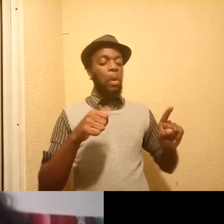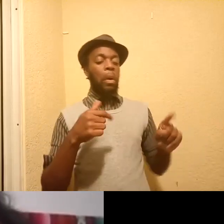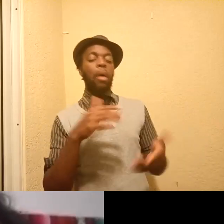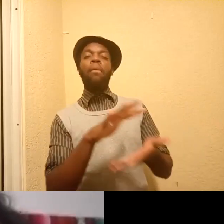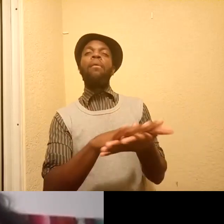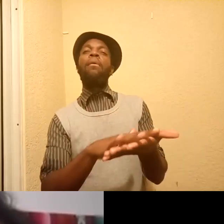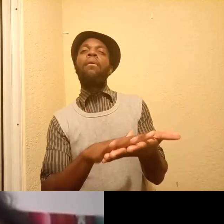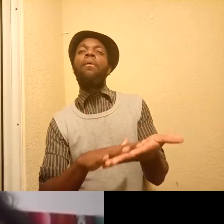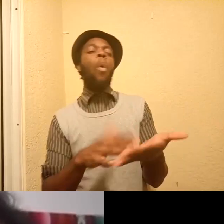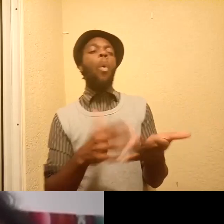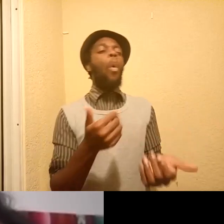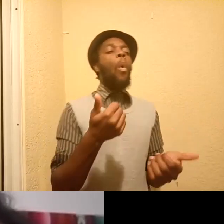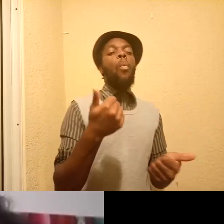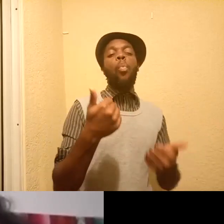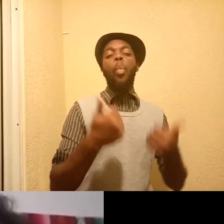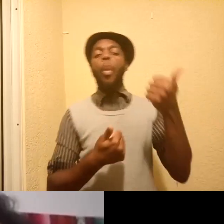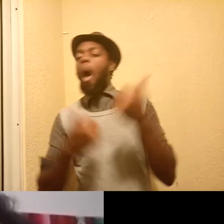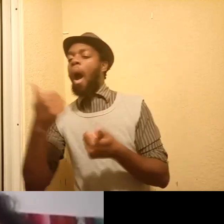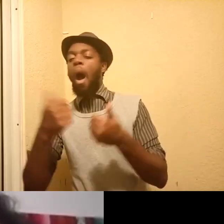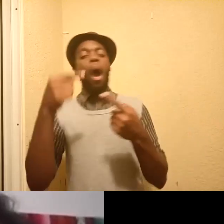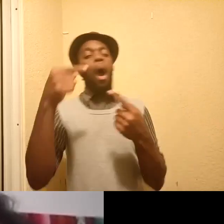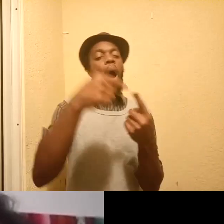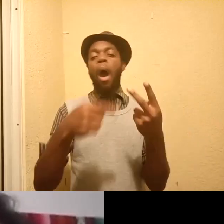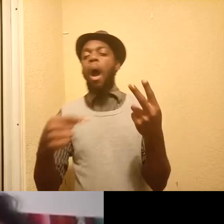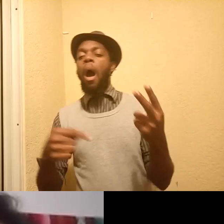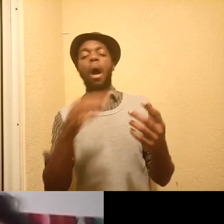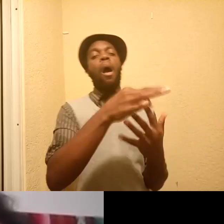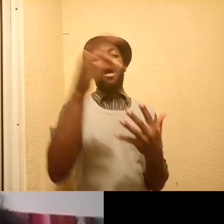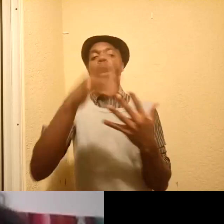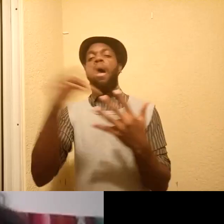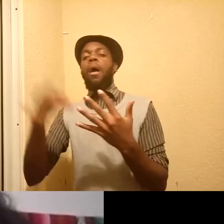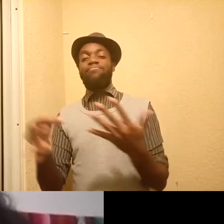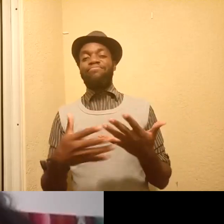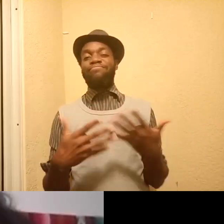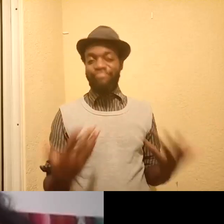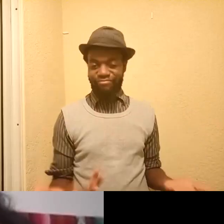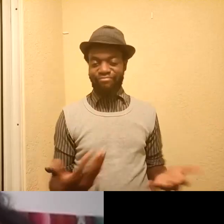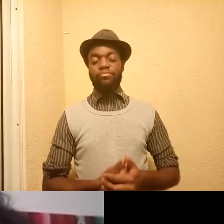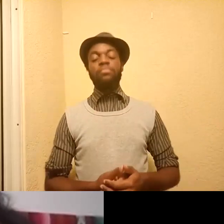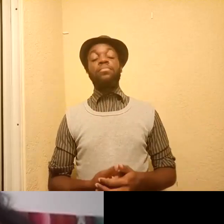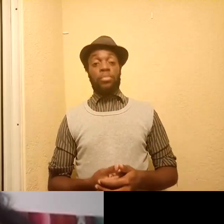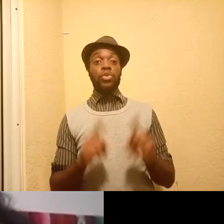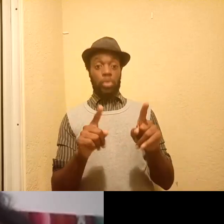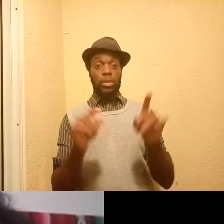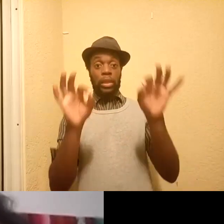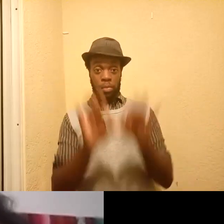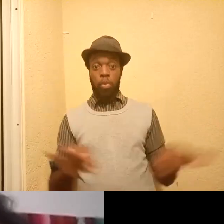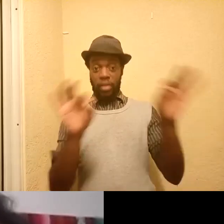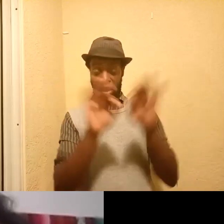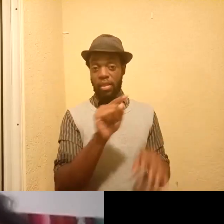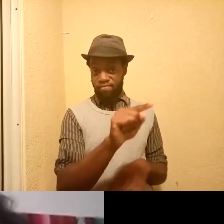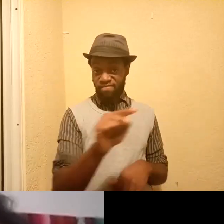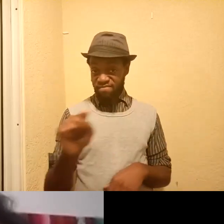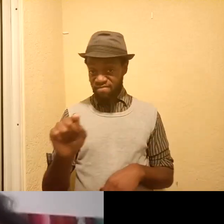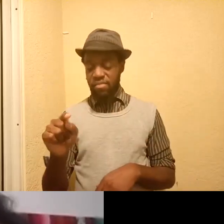sería su vida sexual, me refiero, y reproductiva? ¿Cuán importante sería que estos